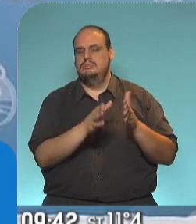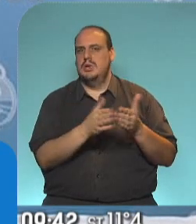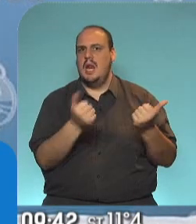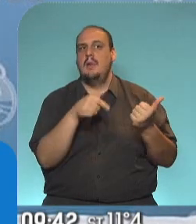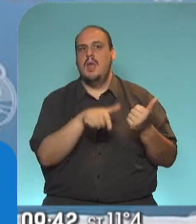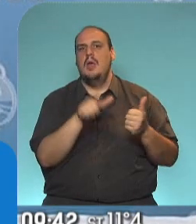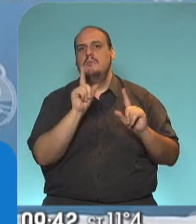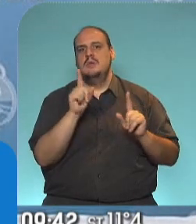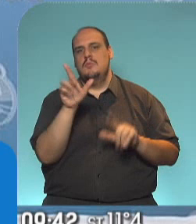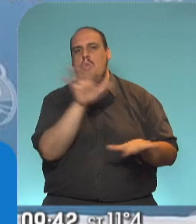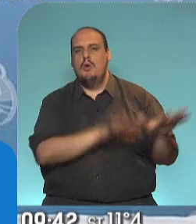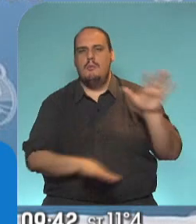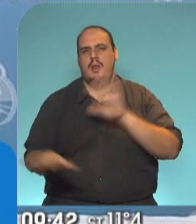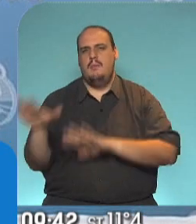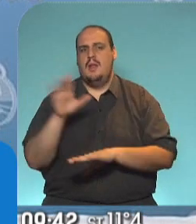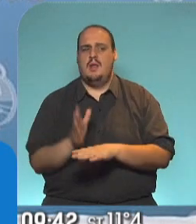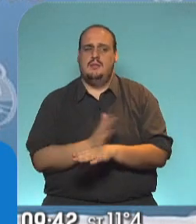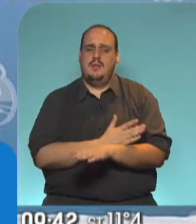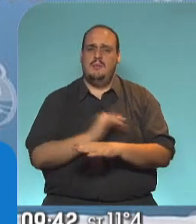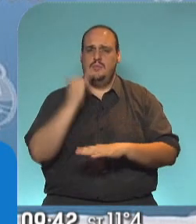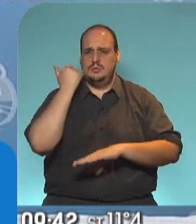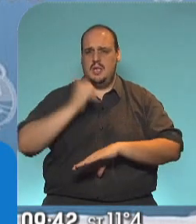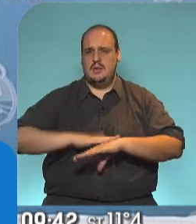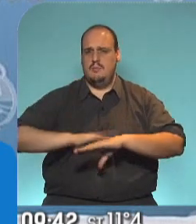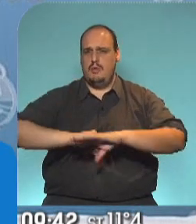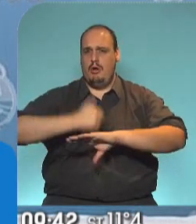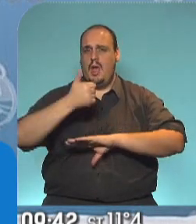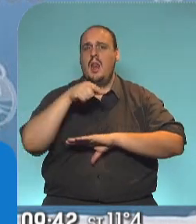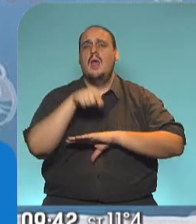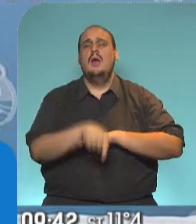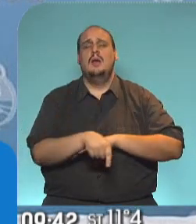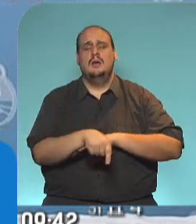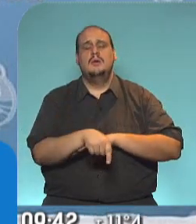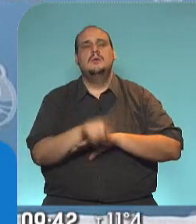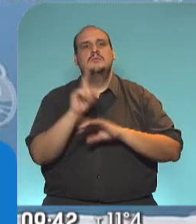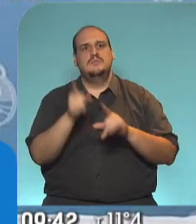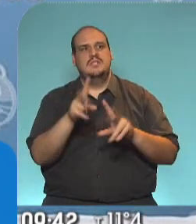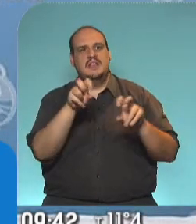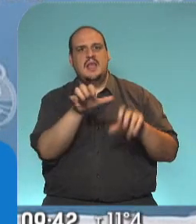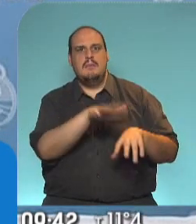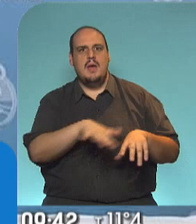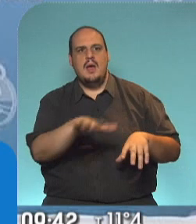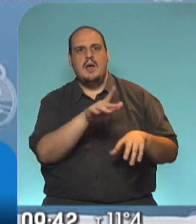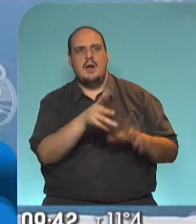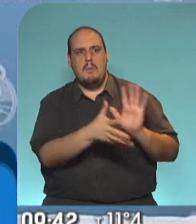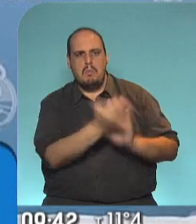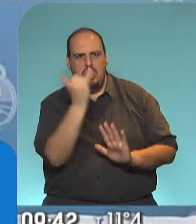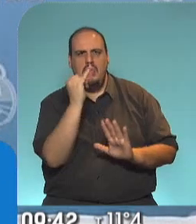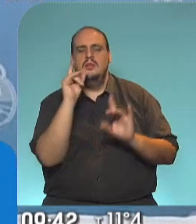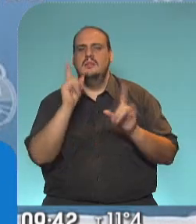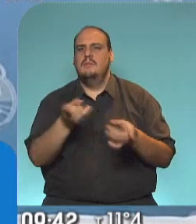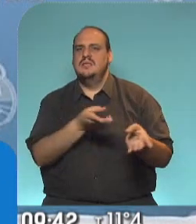prepararnos para dar respuesta y para poder tanto mejorar el área de diagnóstico como el área del